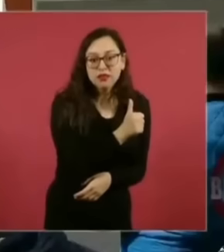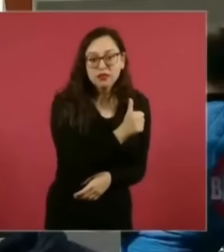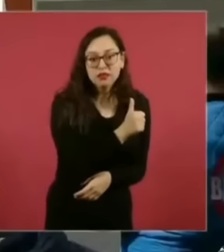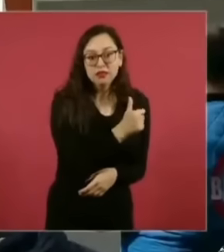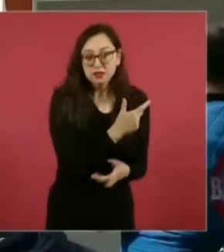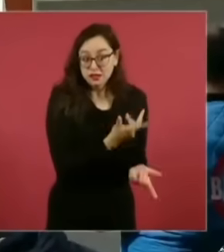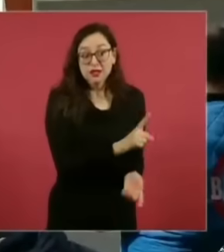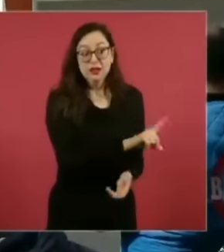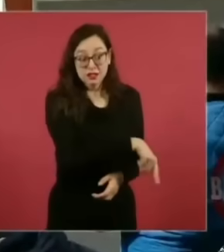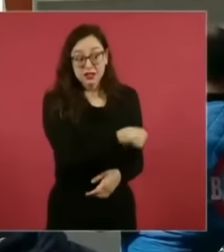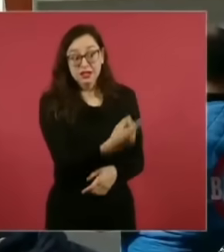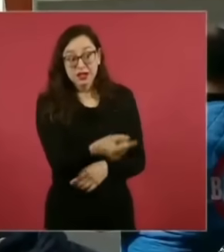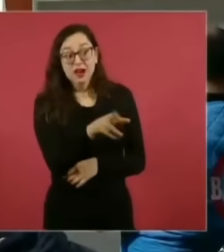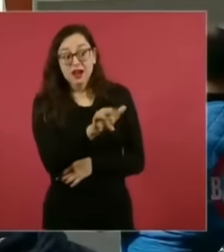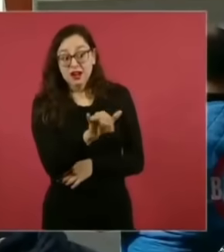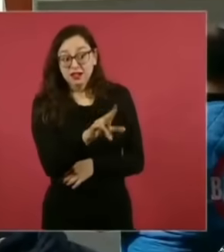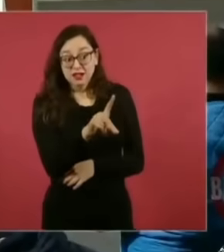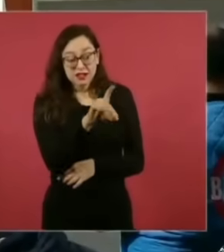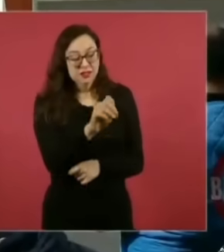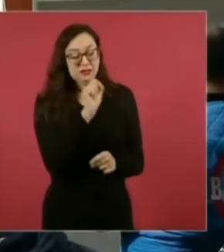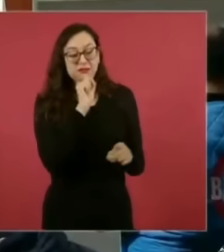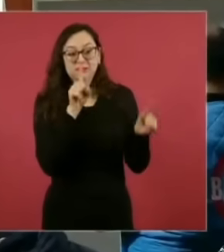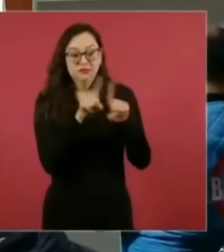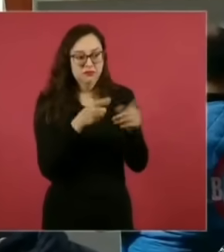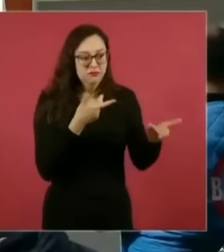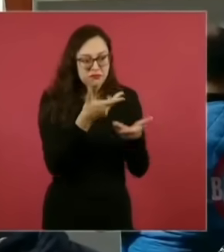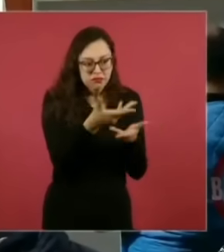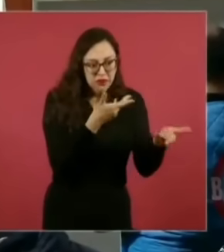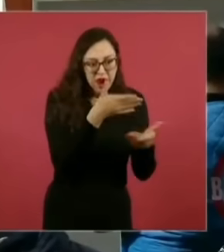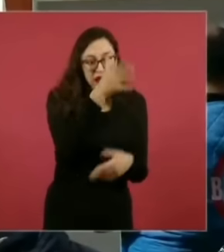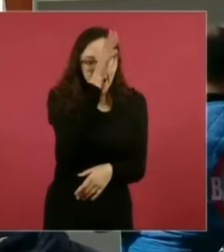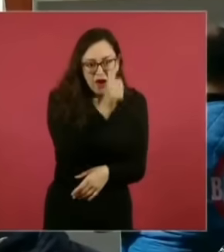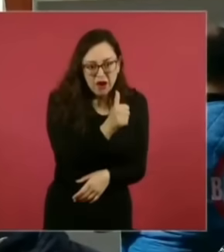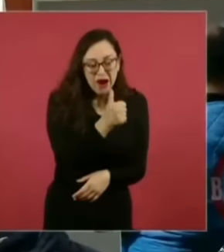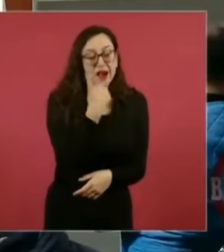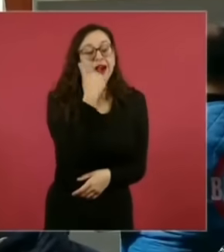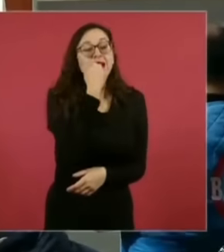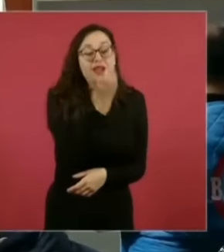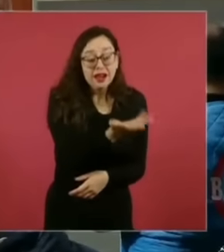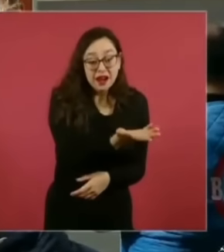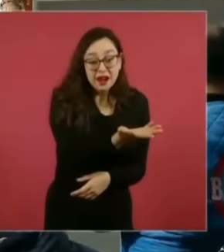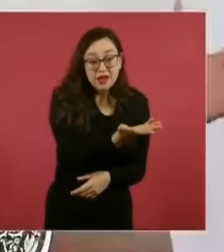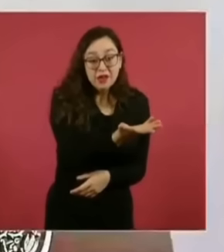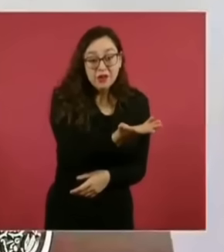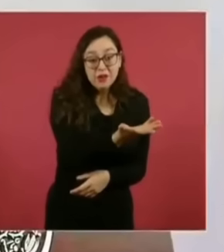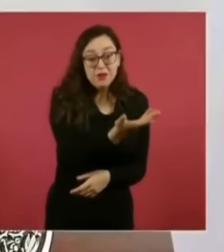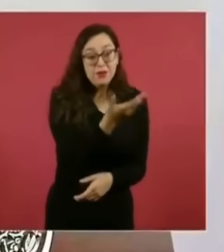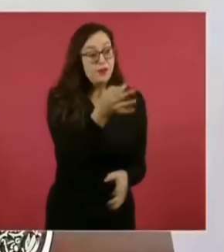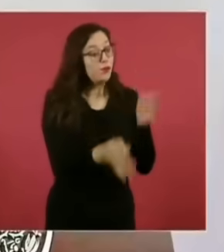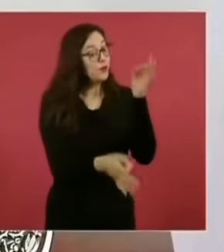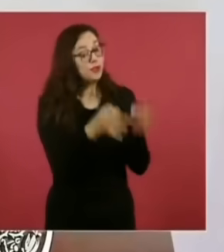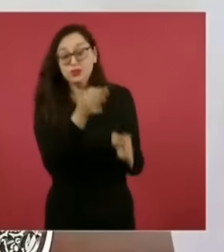Un poco también esto de ahora de Calica. No queríamos nosotros